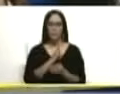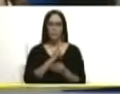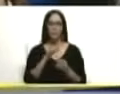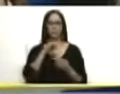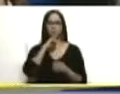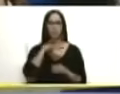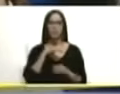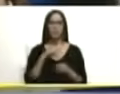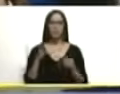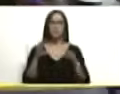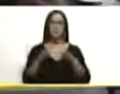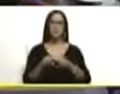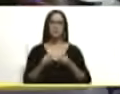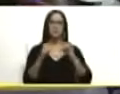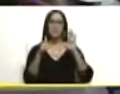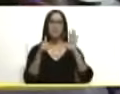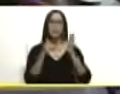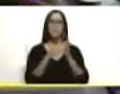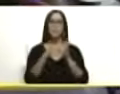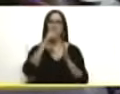fueron ocupadas hace 6.000 años,